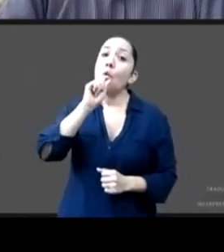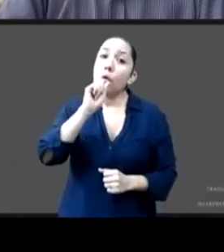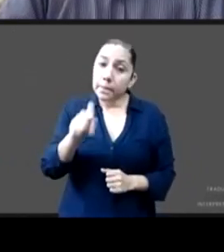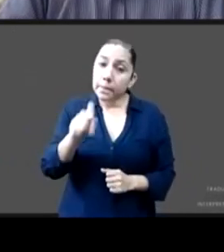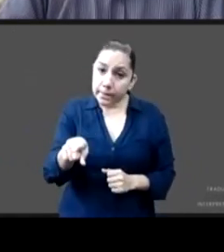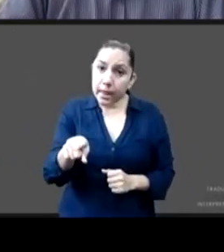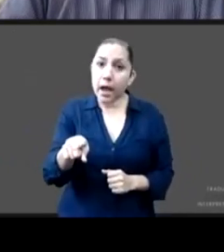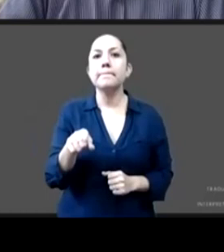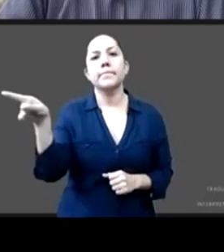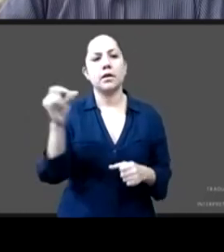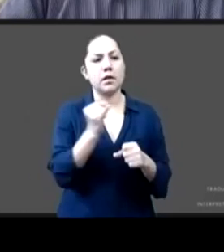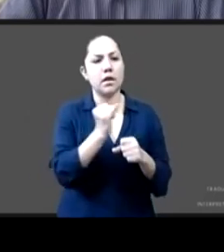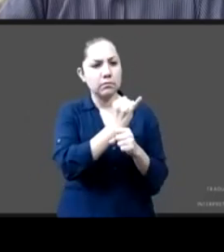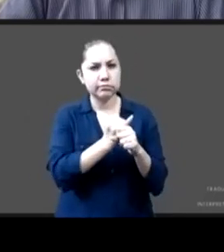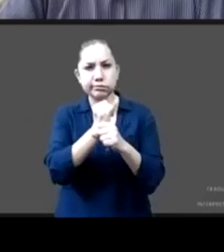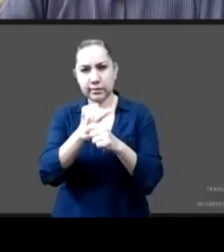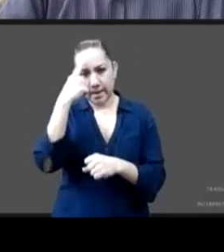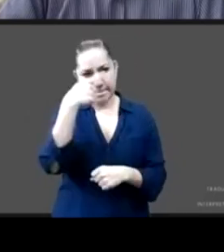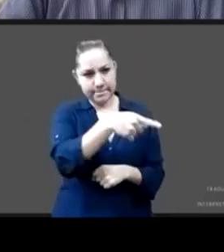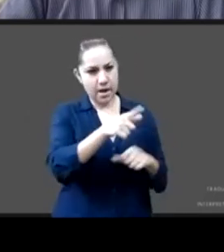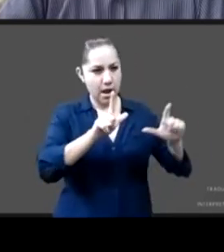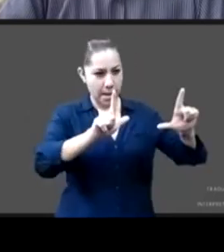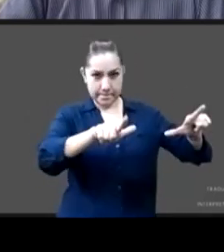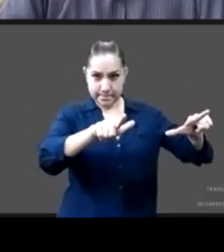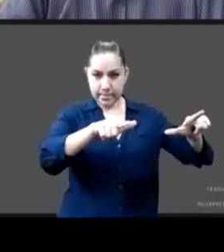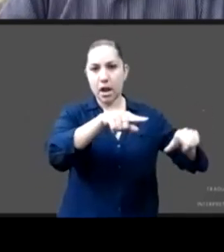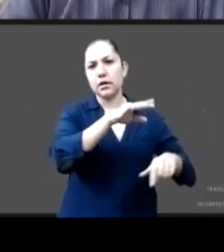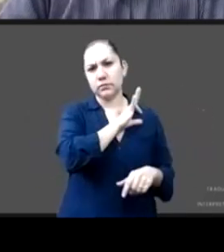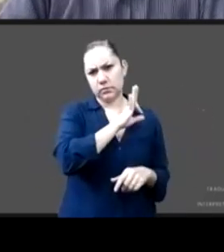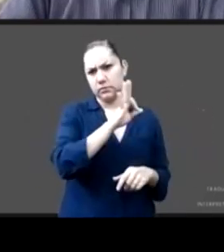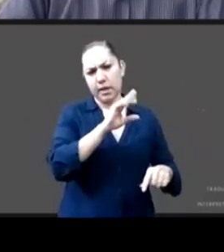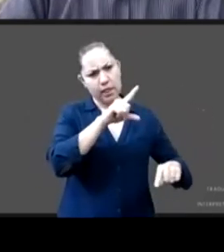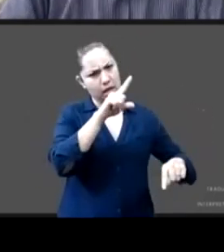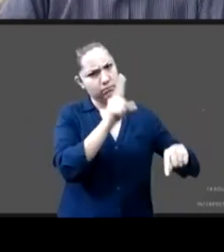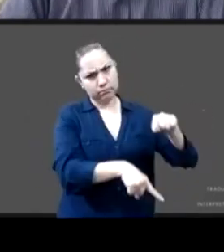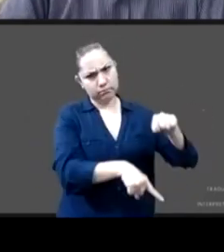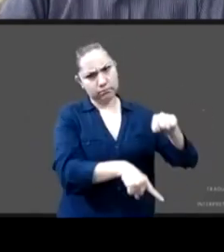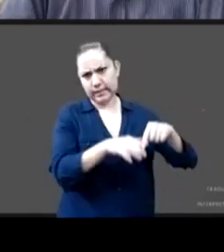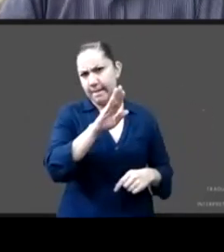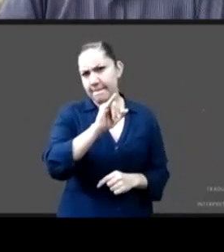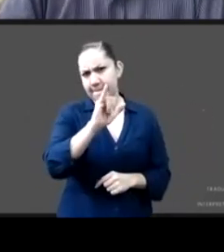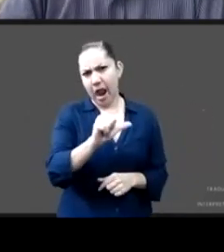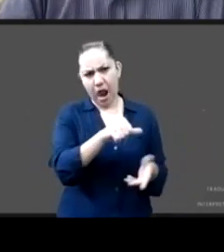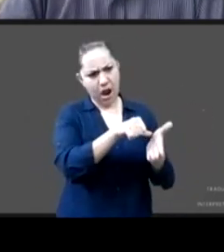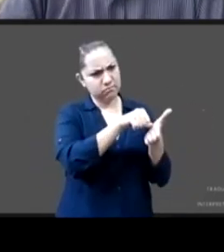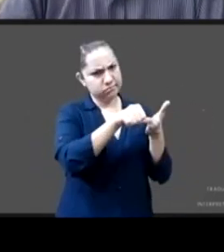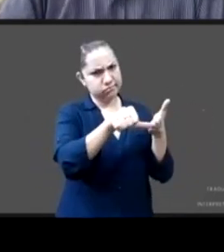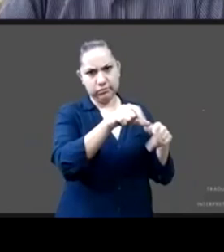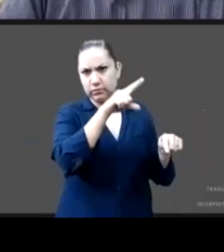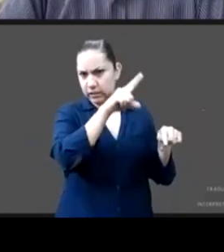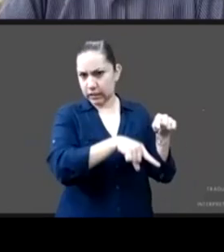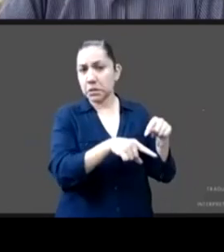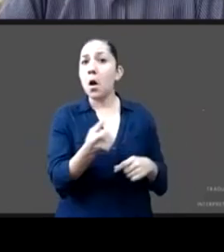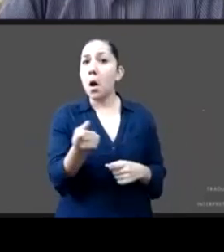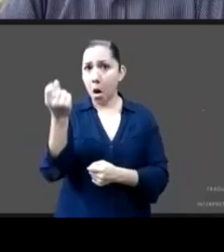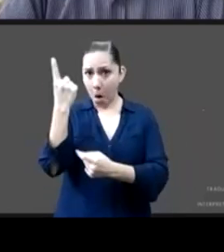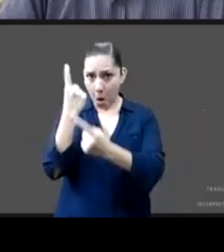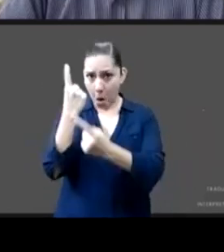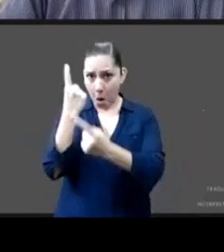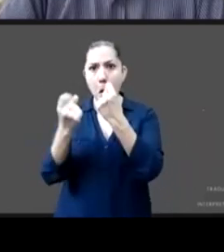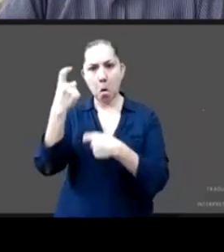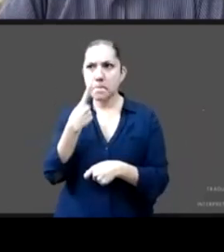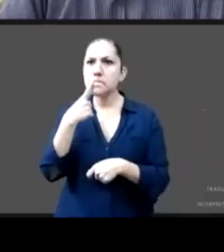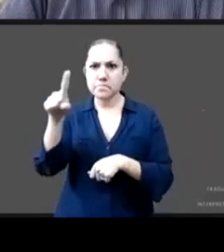baja estas páginas de Internet y se han dado casos exitosos, pero como les